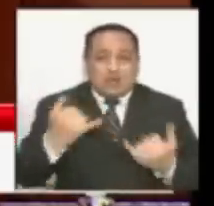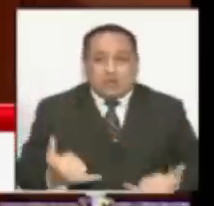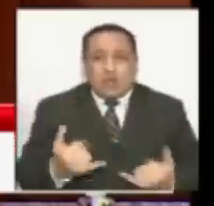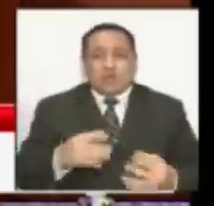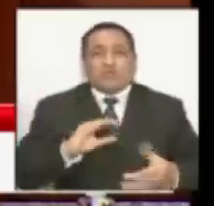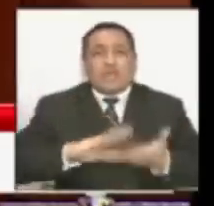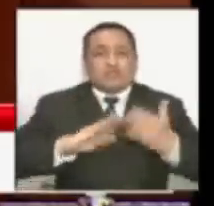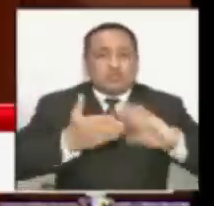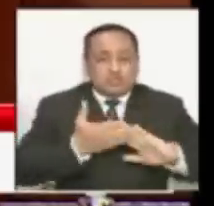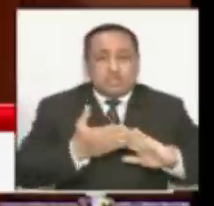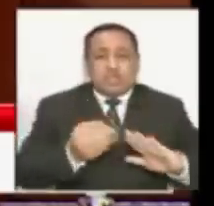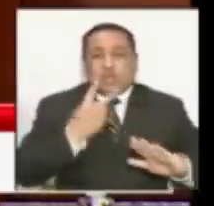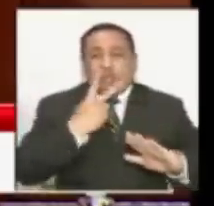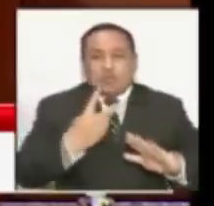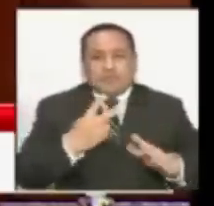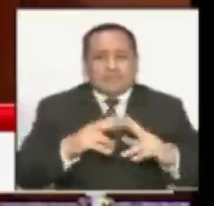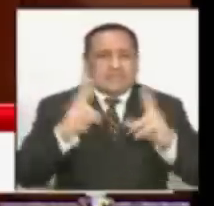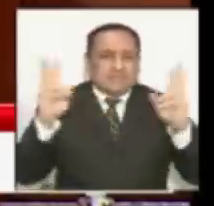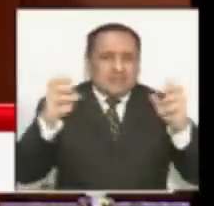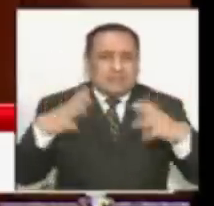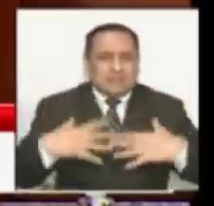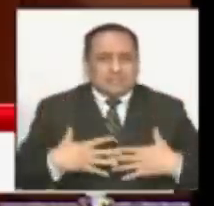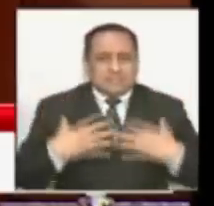una sociedad con reflejos sanos,